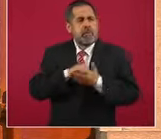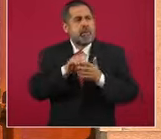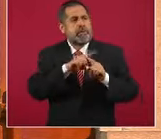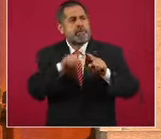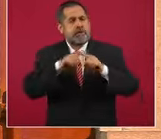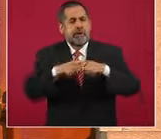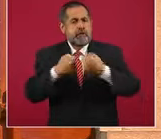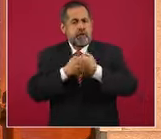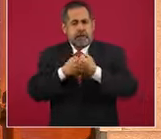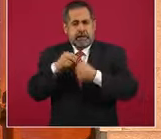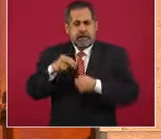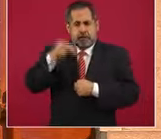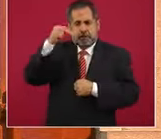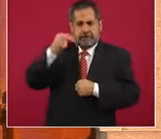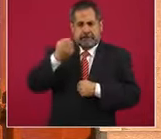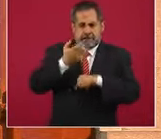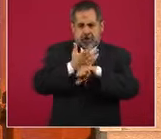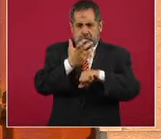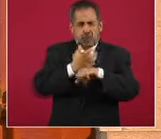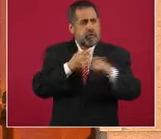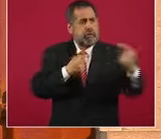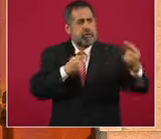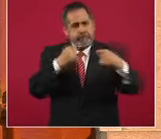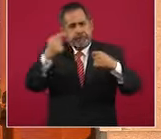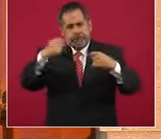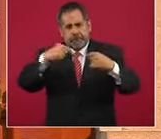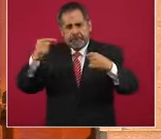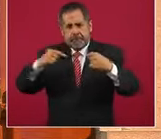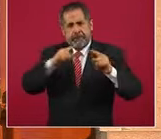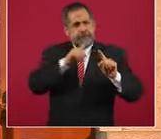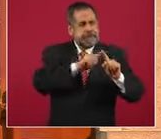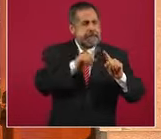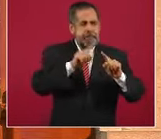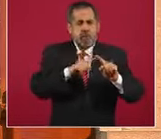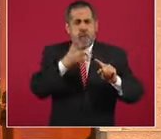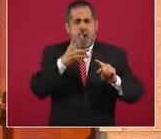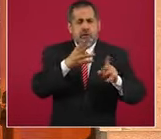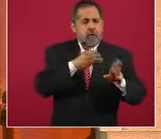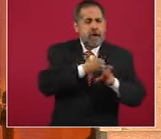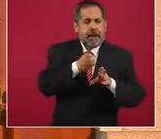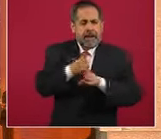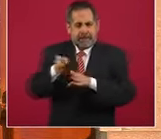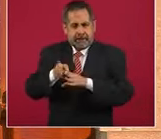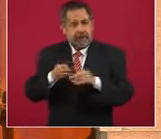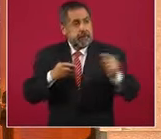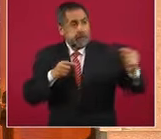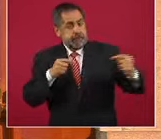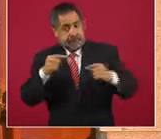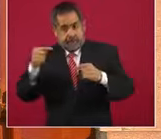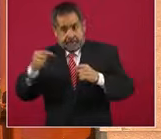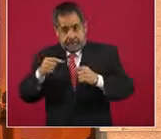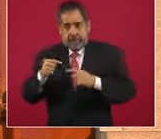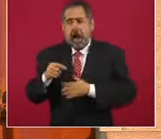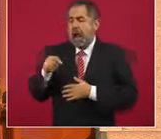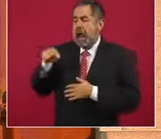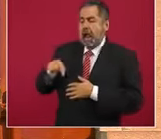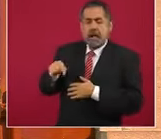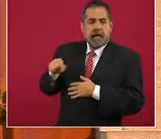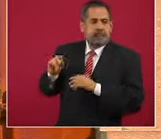de la frontera norte, son principalmente cuatro rutas. Sobre esas rutas tenemos desplegadas